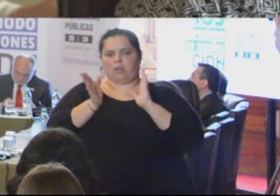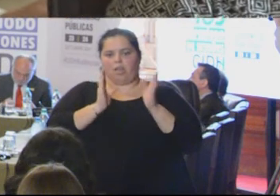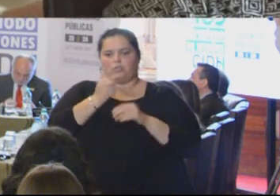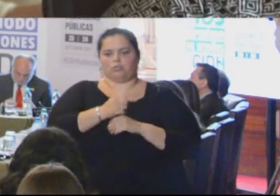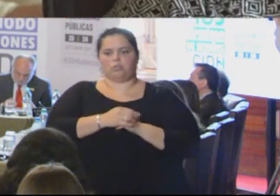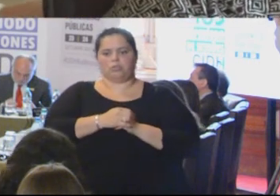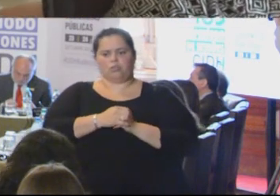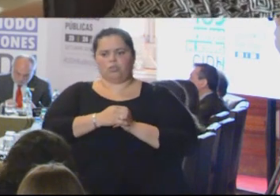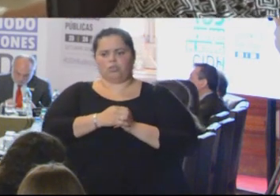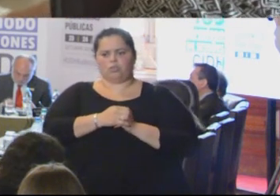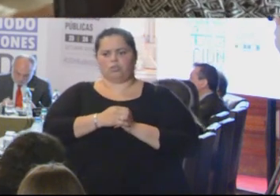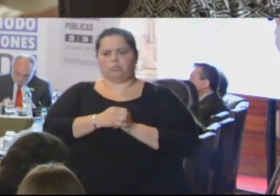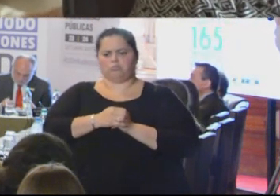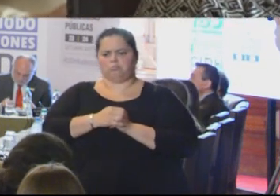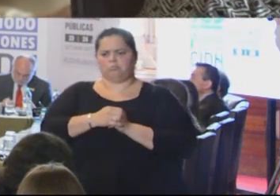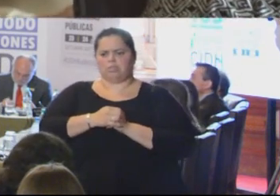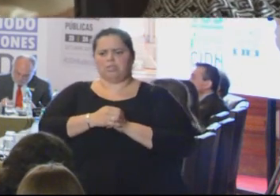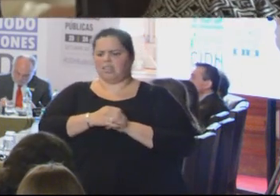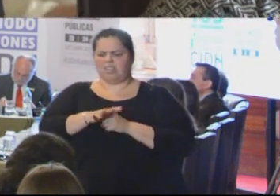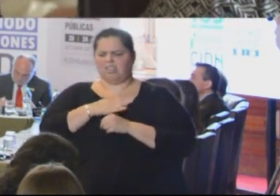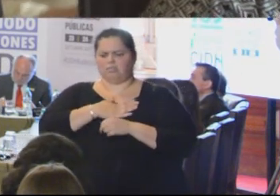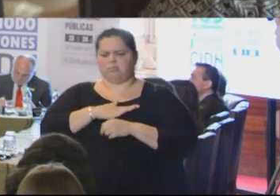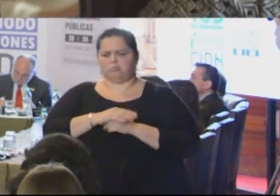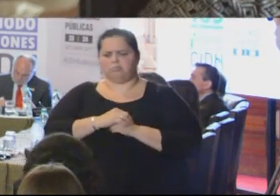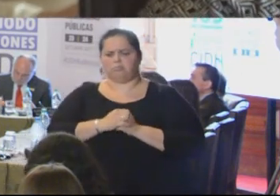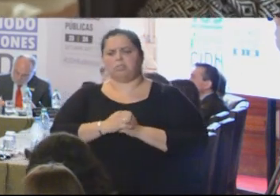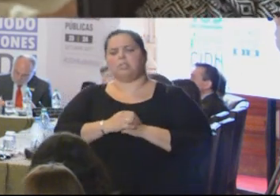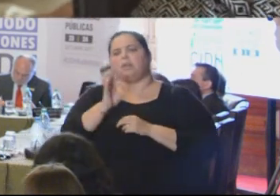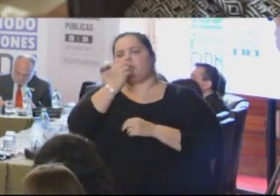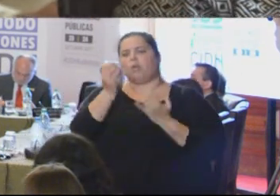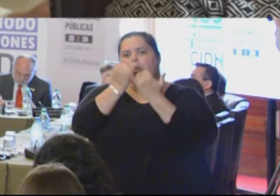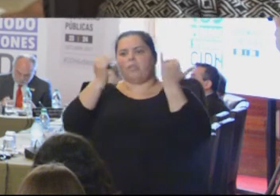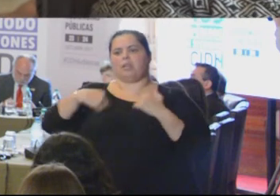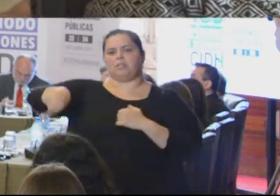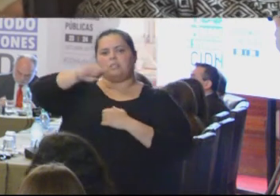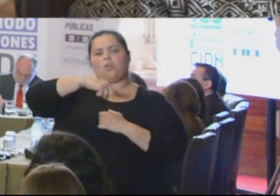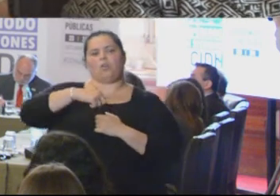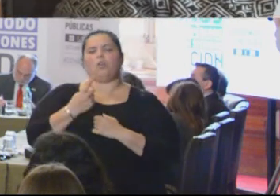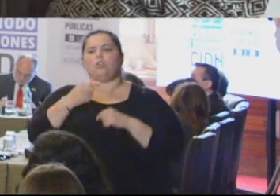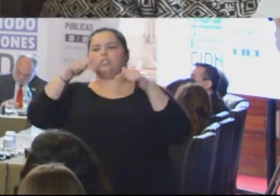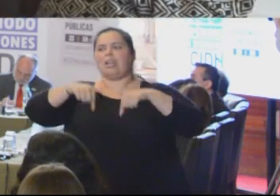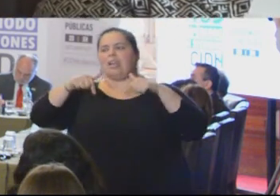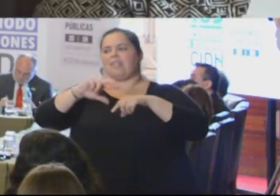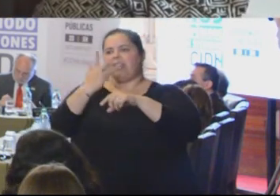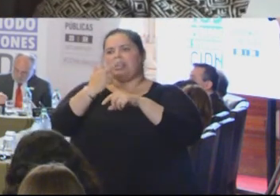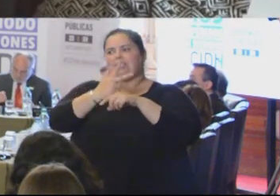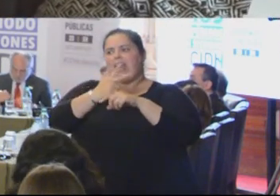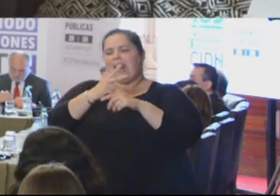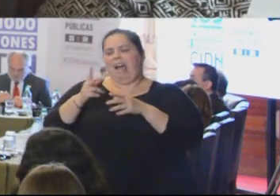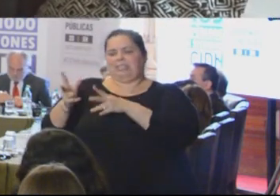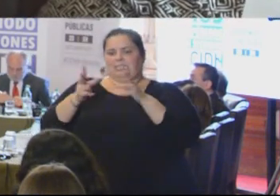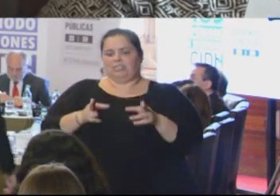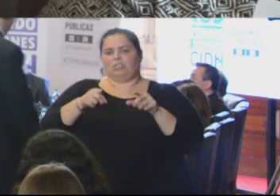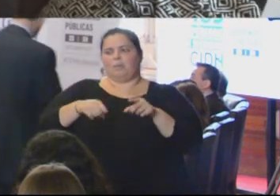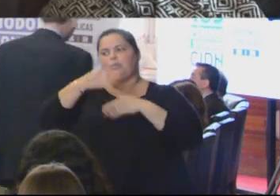señora presidenta señores comisionados señora secretaria adjunta buenos días a todos y todos en esta tercera sección nos referiremos a las